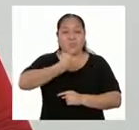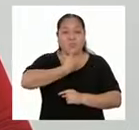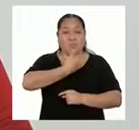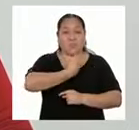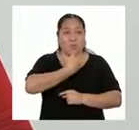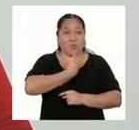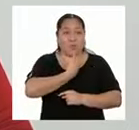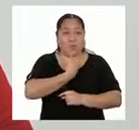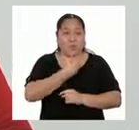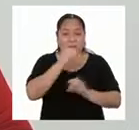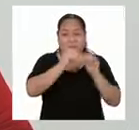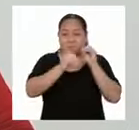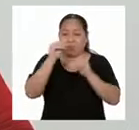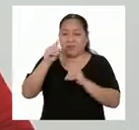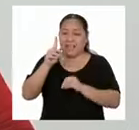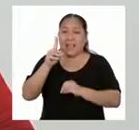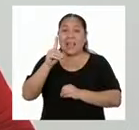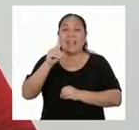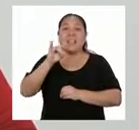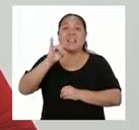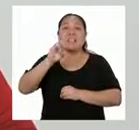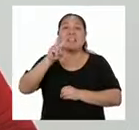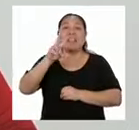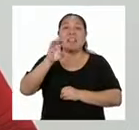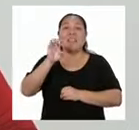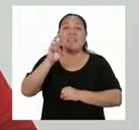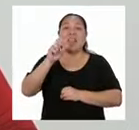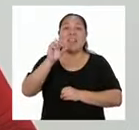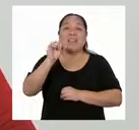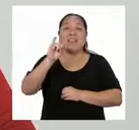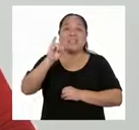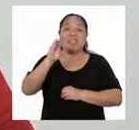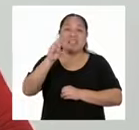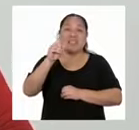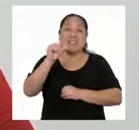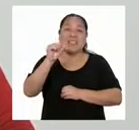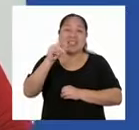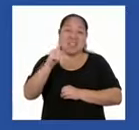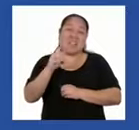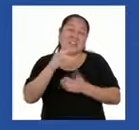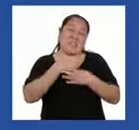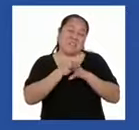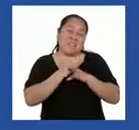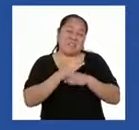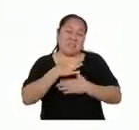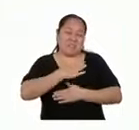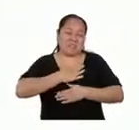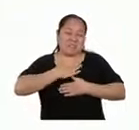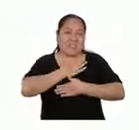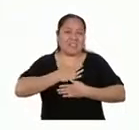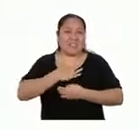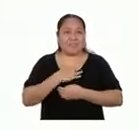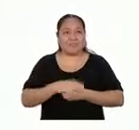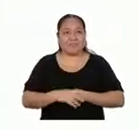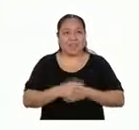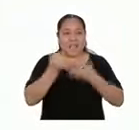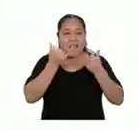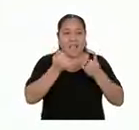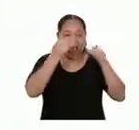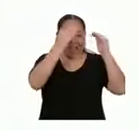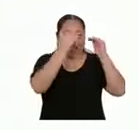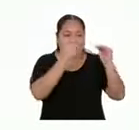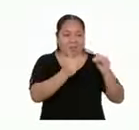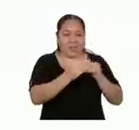de la diversidad de manera divertida, ¿no te parece? Continúa leyendo. Actualmente, el